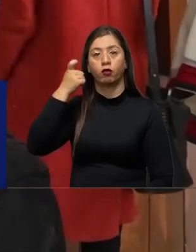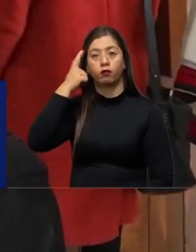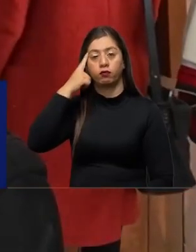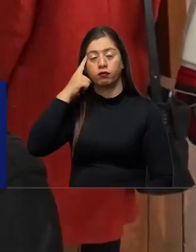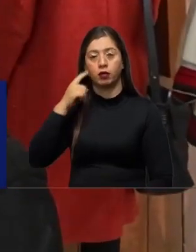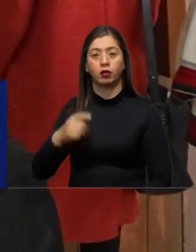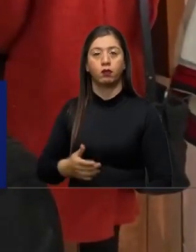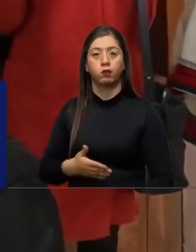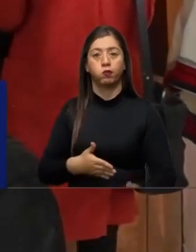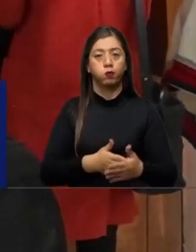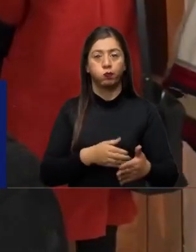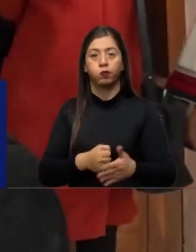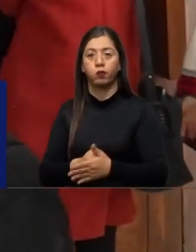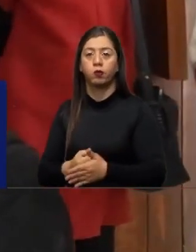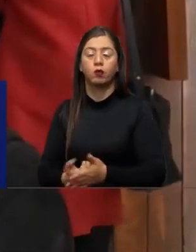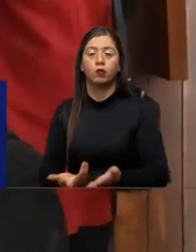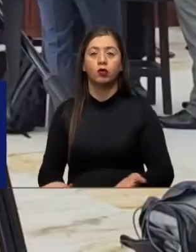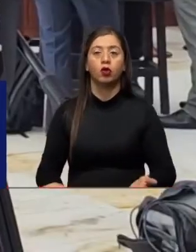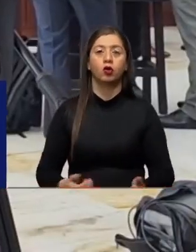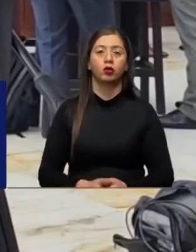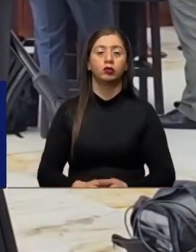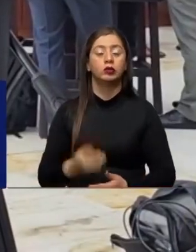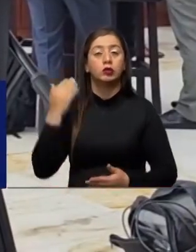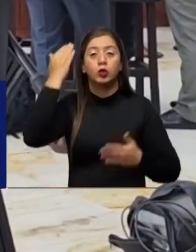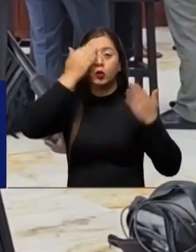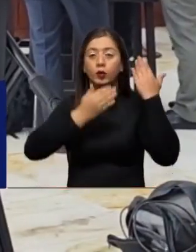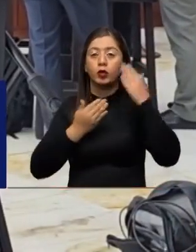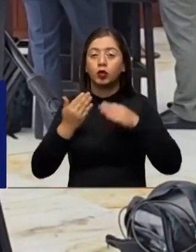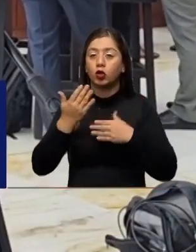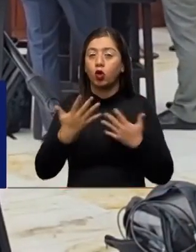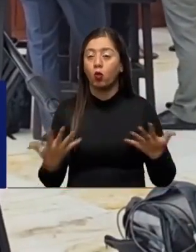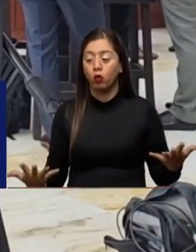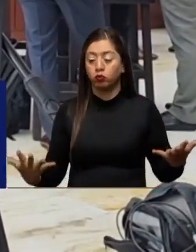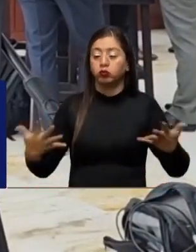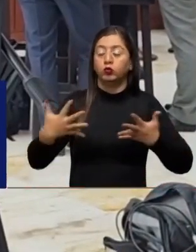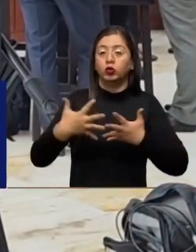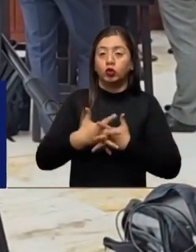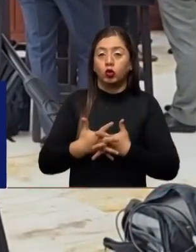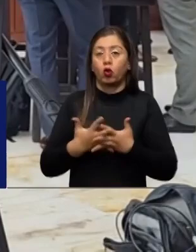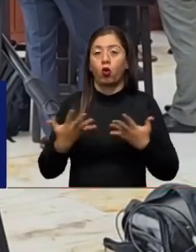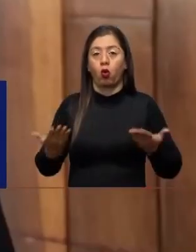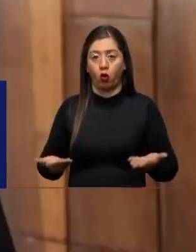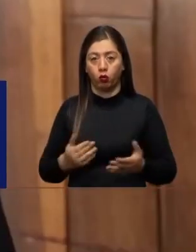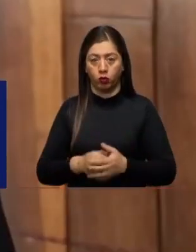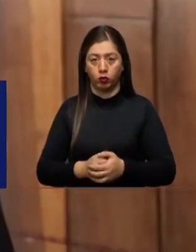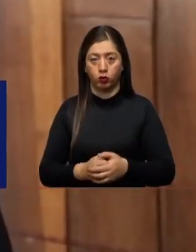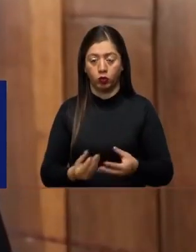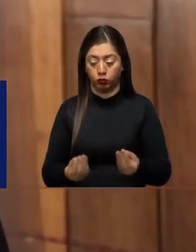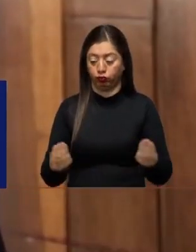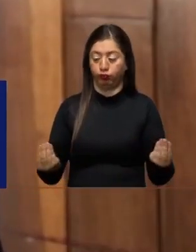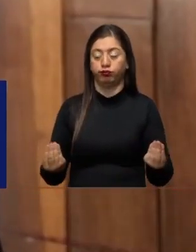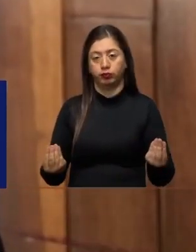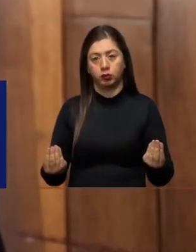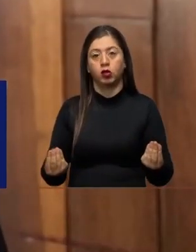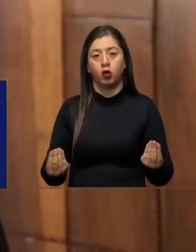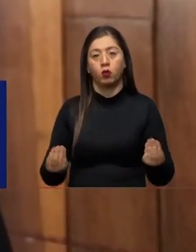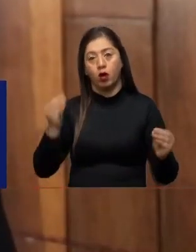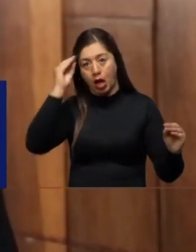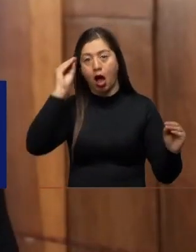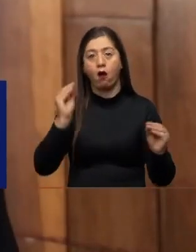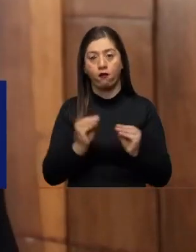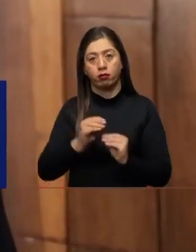cese de hostilidades. Entonces tenemos que mirar cómo se combinan ambas posiciones, porque en el punto de arrancada hay un común